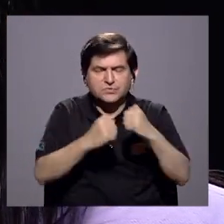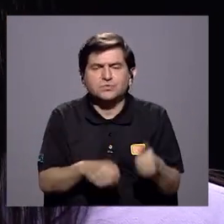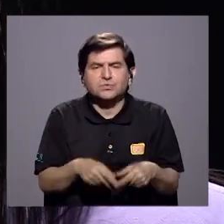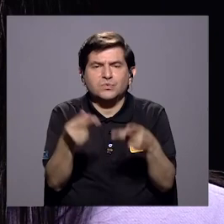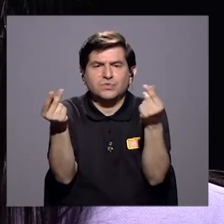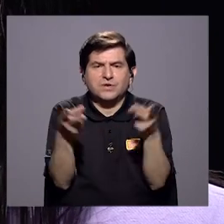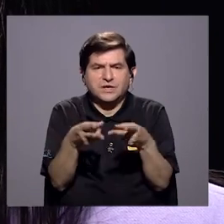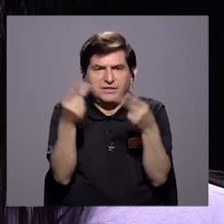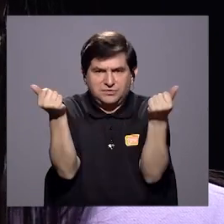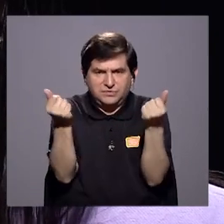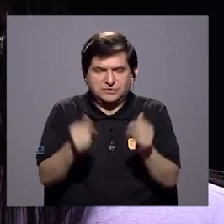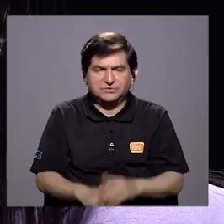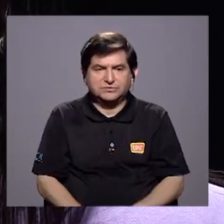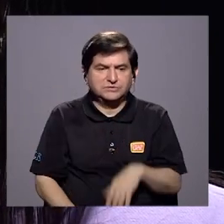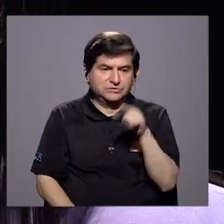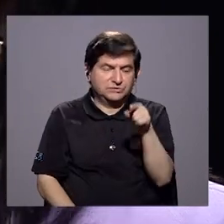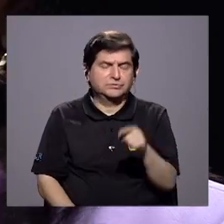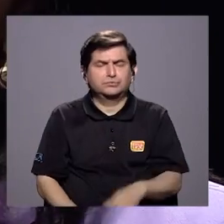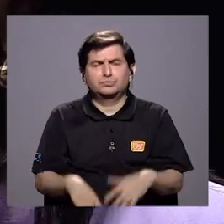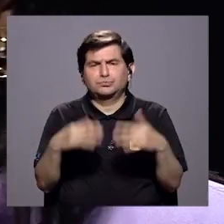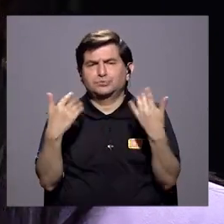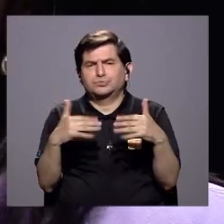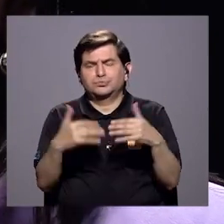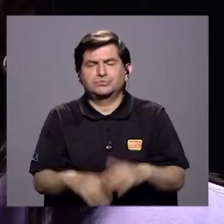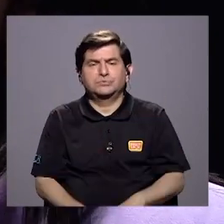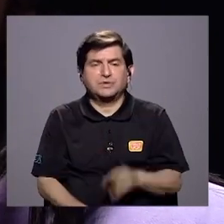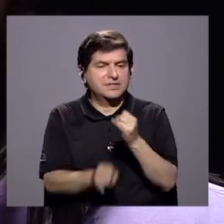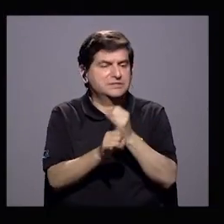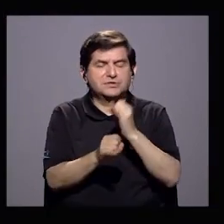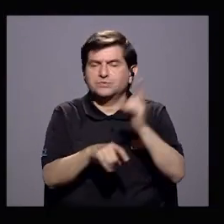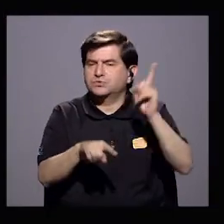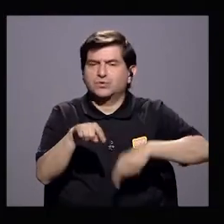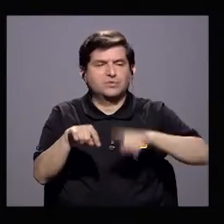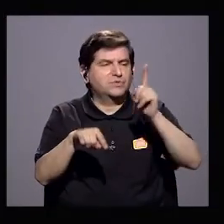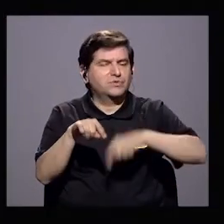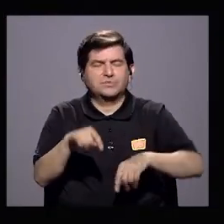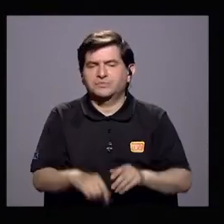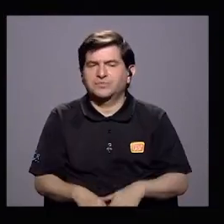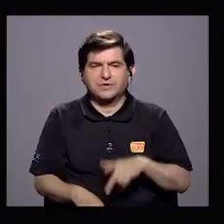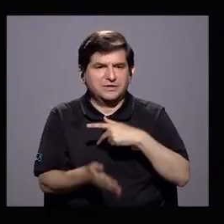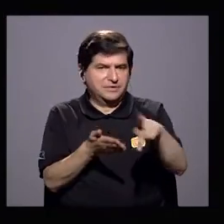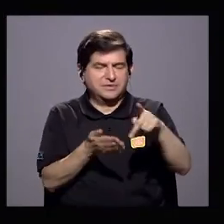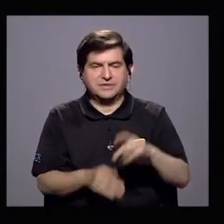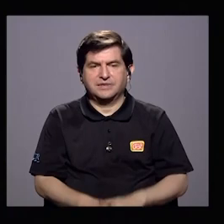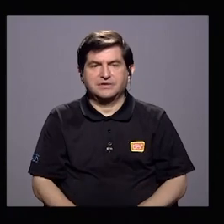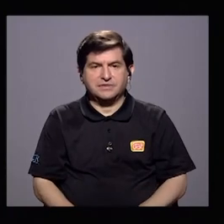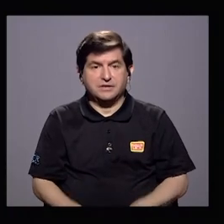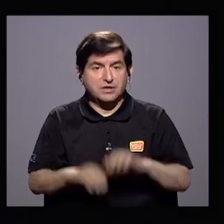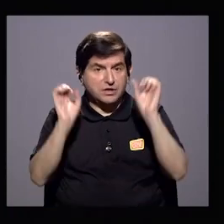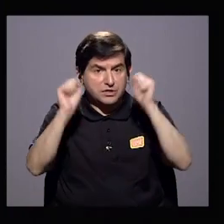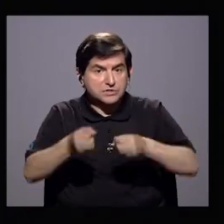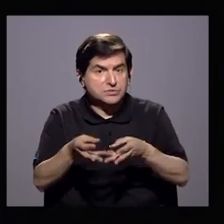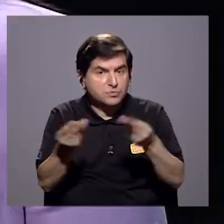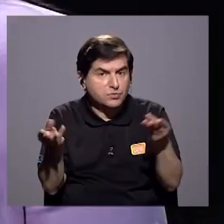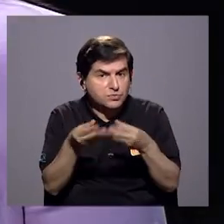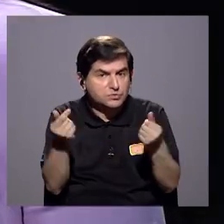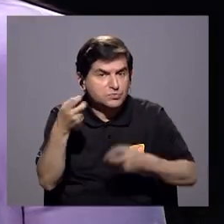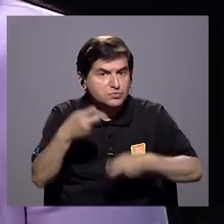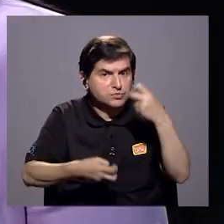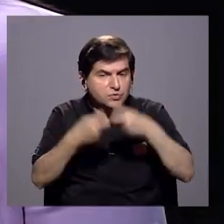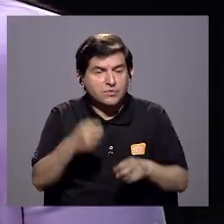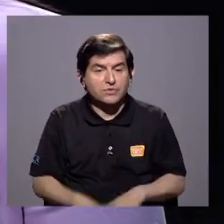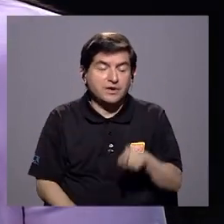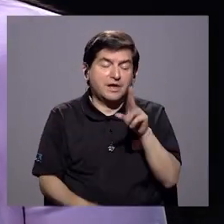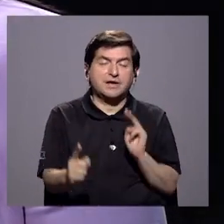costos, pues obviamente fuera un peso muy grande que ya la institución no puede cubrir. ¿Se puede lograr solucionar ese problema? Esa